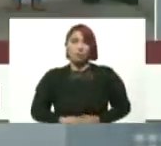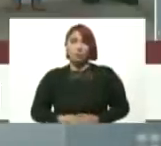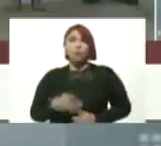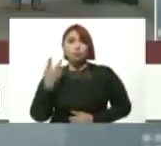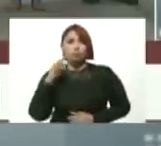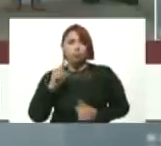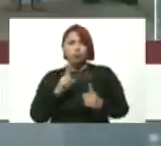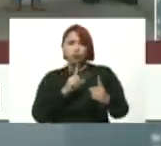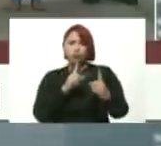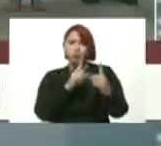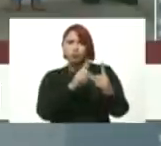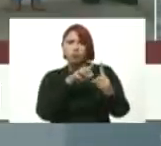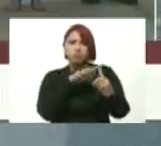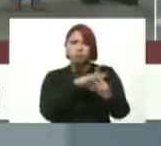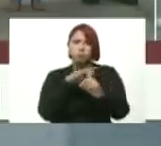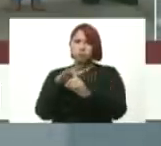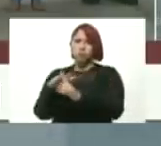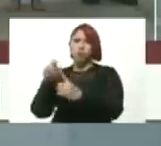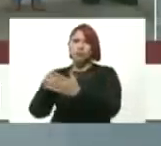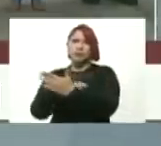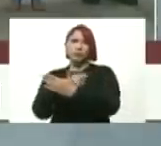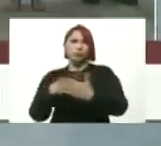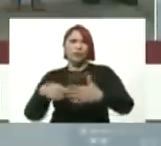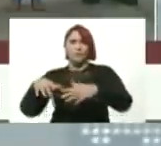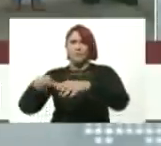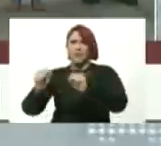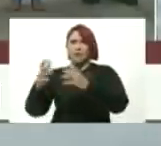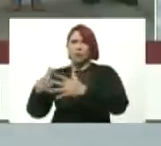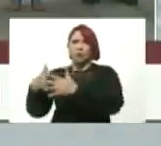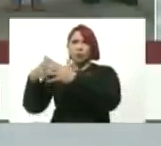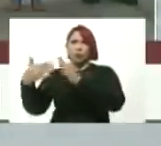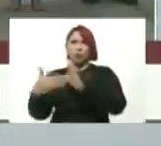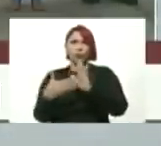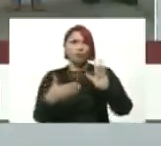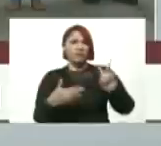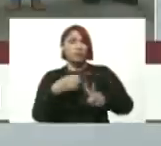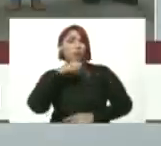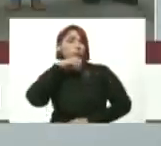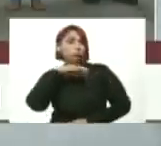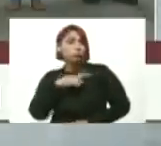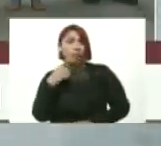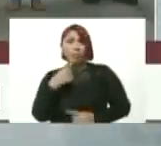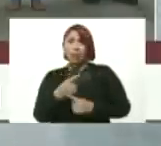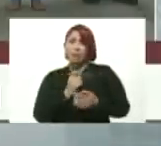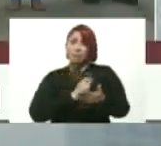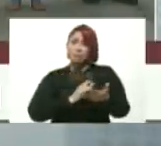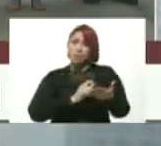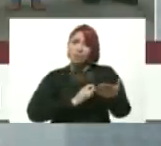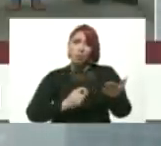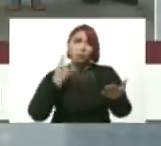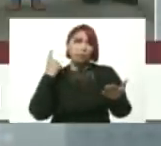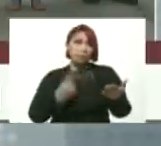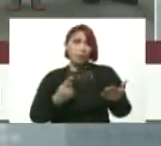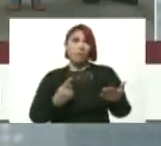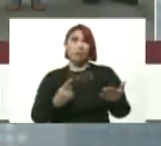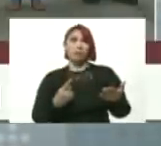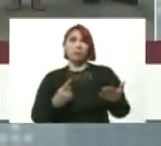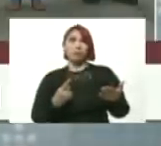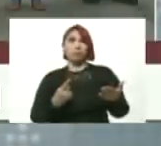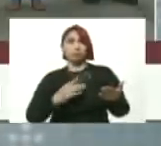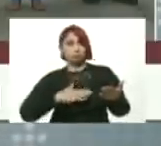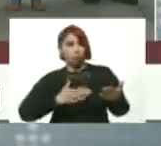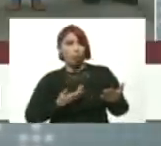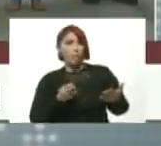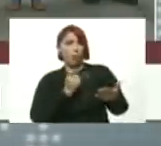persecución y las sanciones del imperialismo norteamericana es una historia que se va a escribir la podemos ir